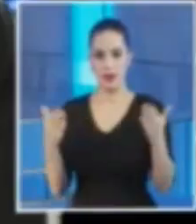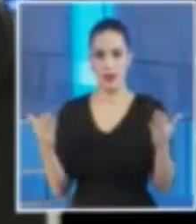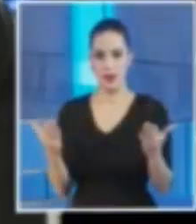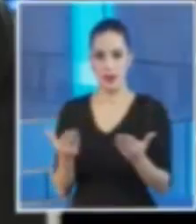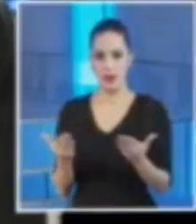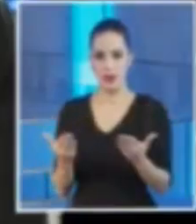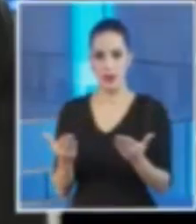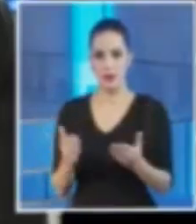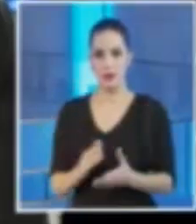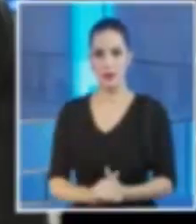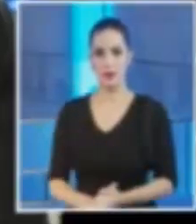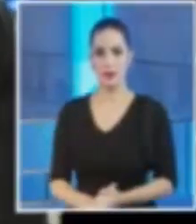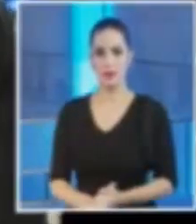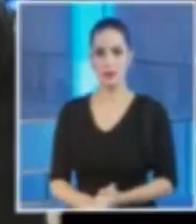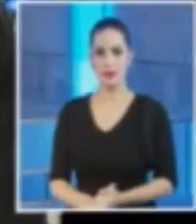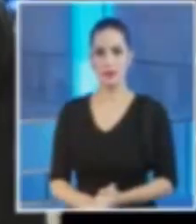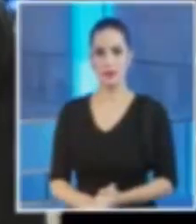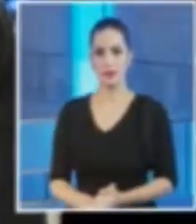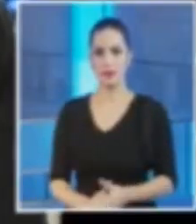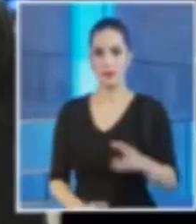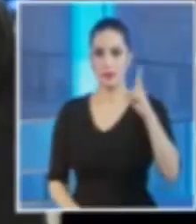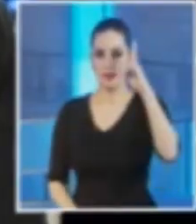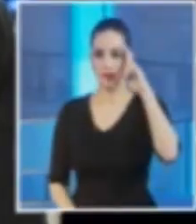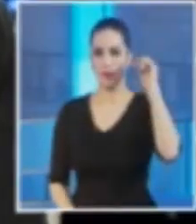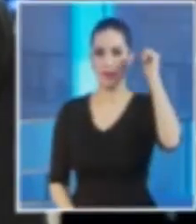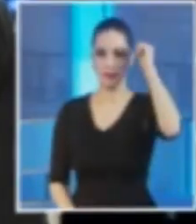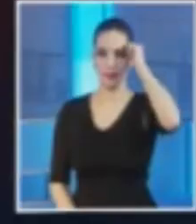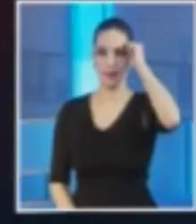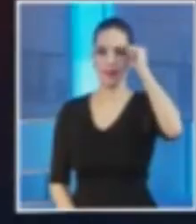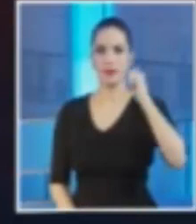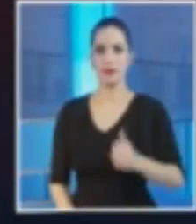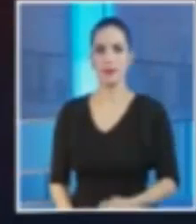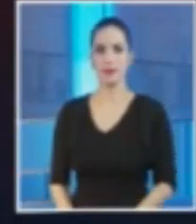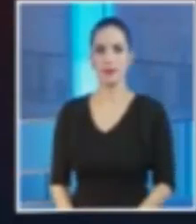están. Señor Laurentino Cortizo.